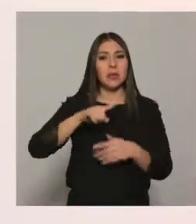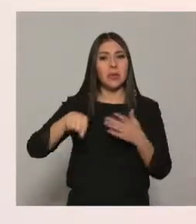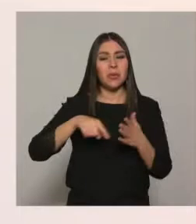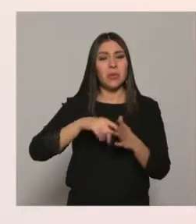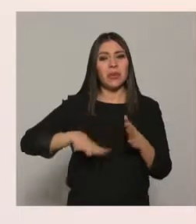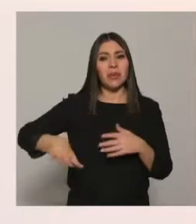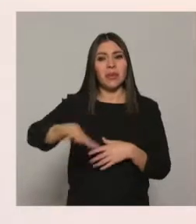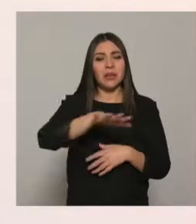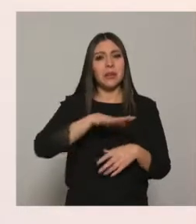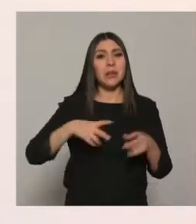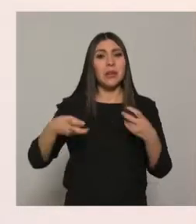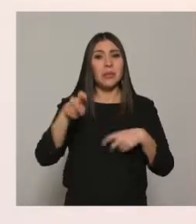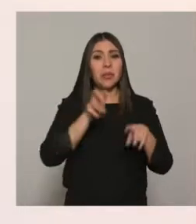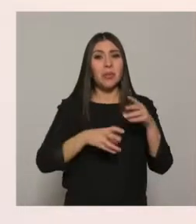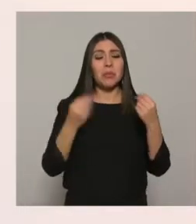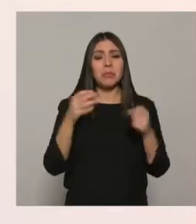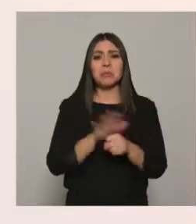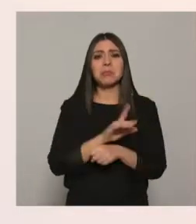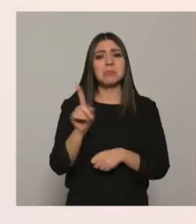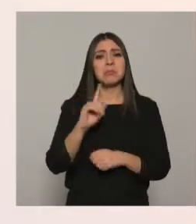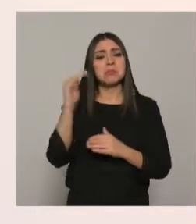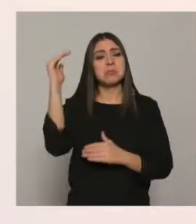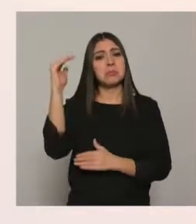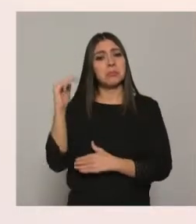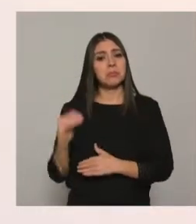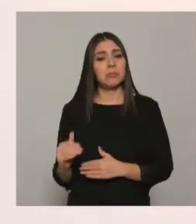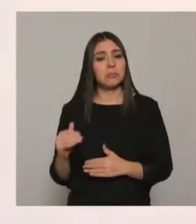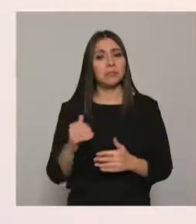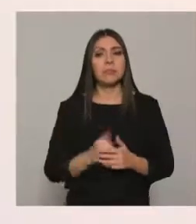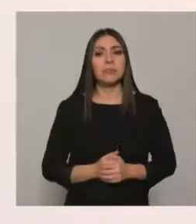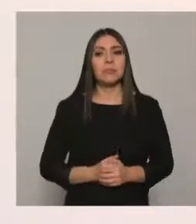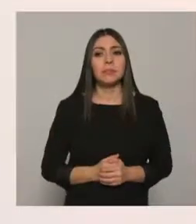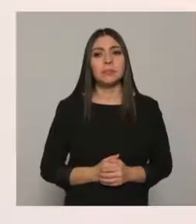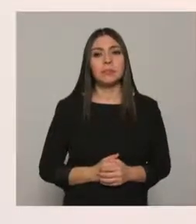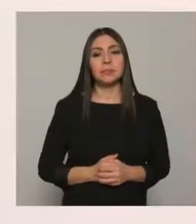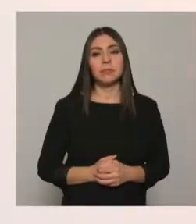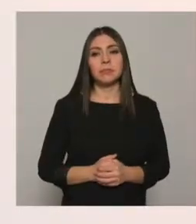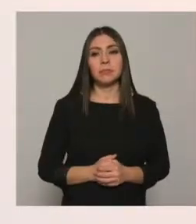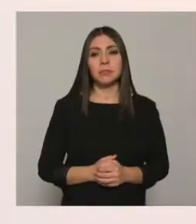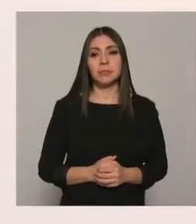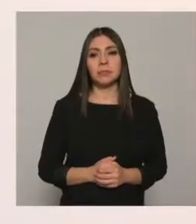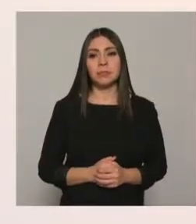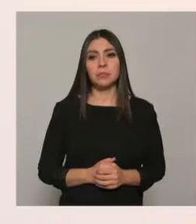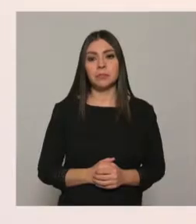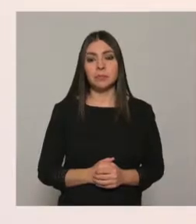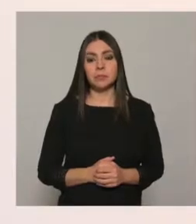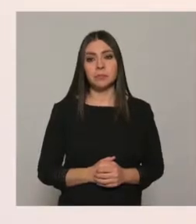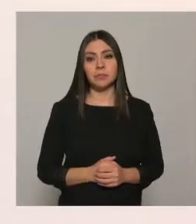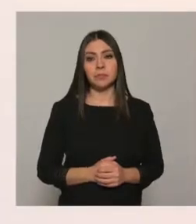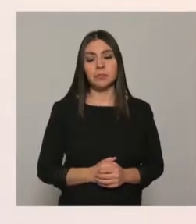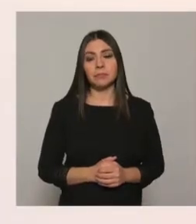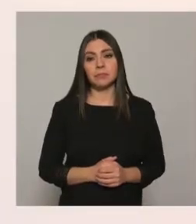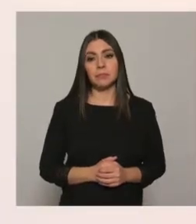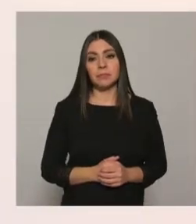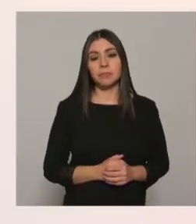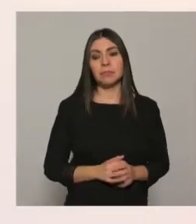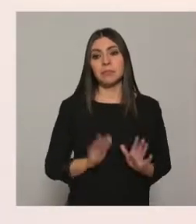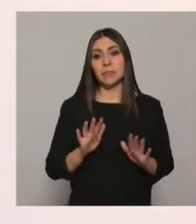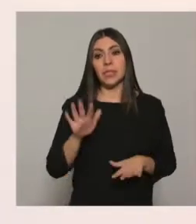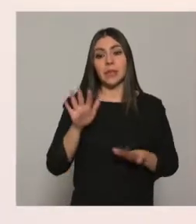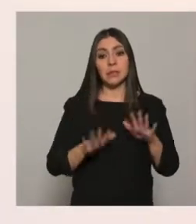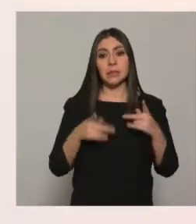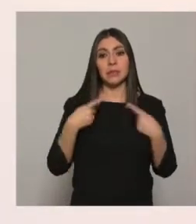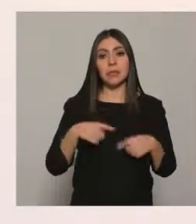de pasajeros es muy baja. Pues mira, será lo que sea, pero cuando estamos ahí transitando por Cuauhtémoc,